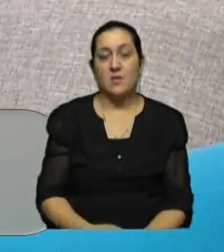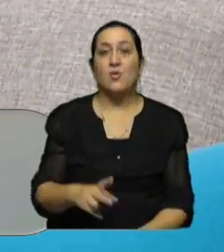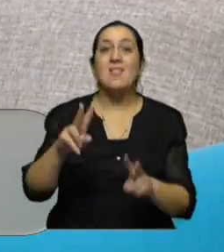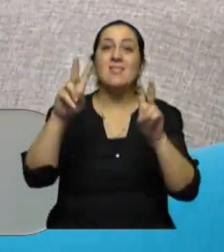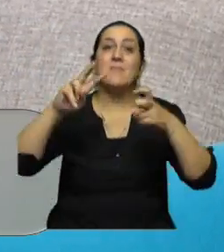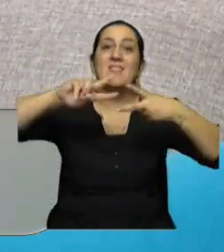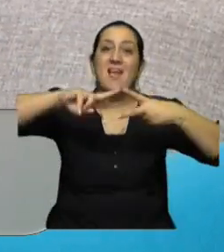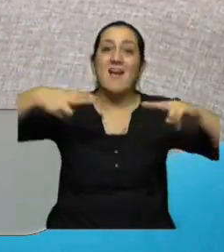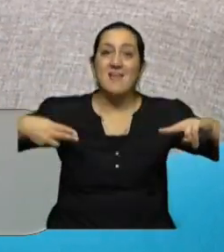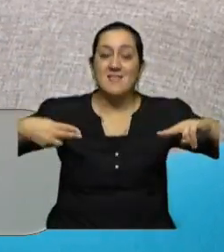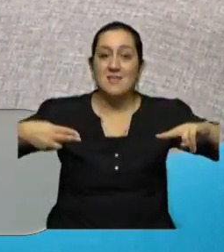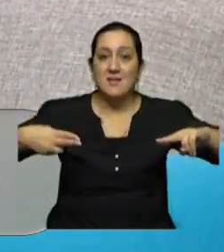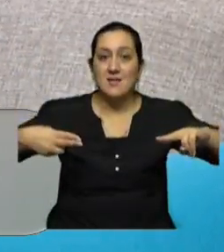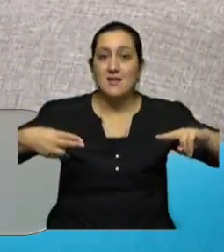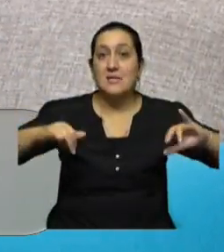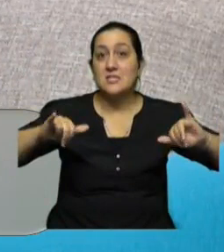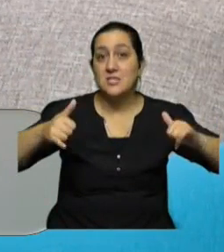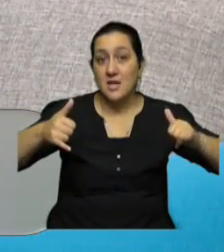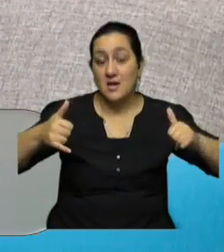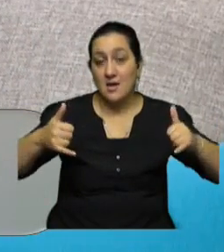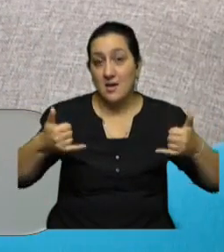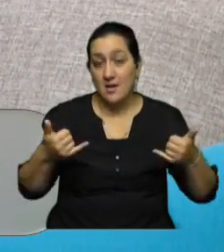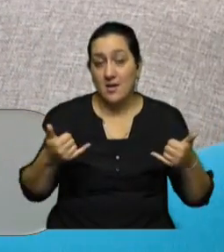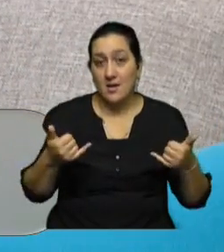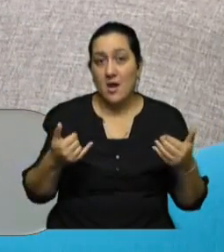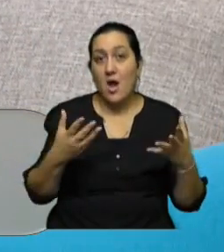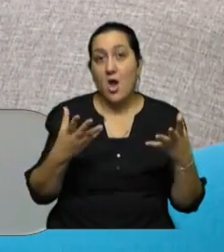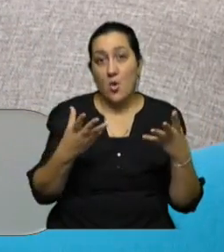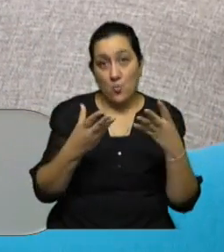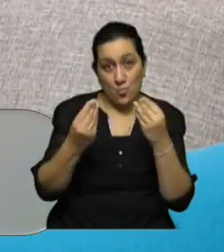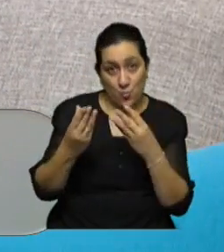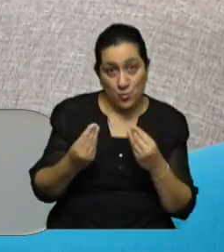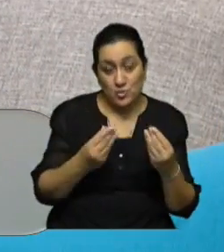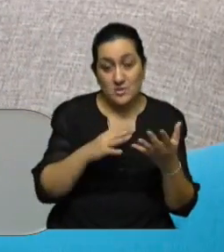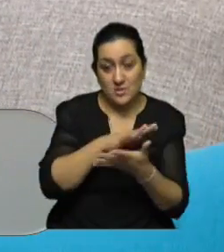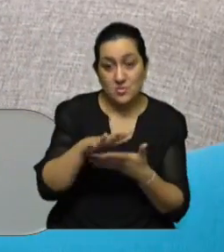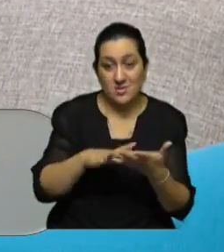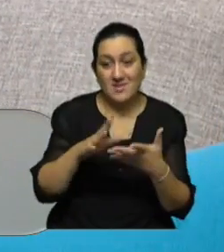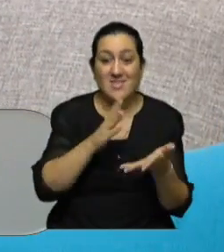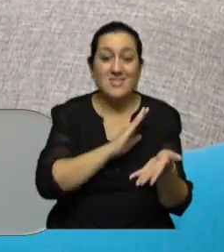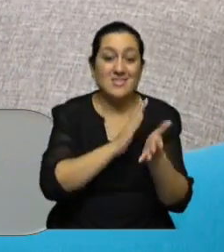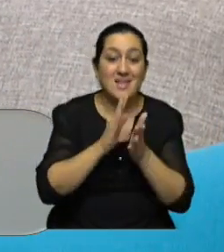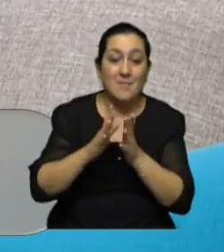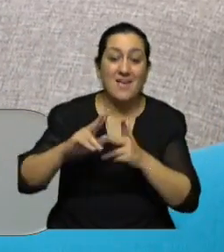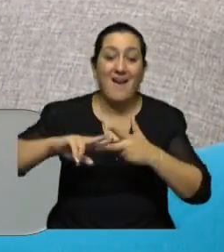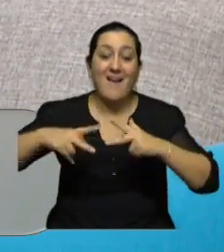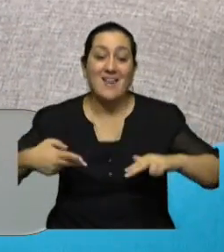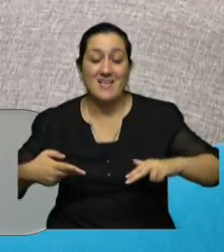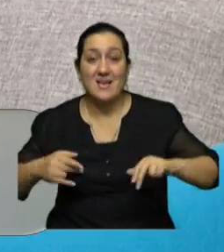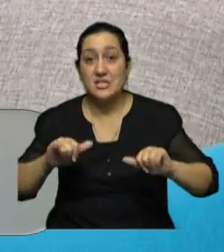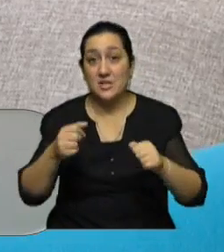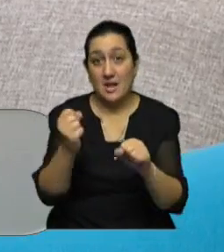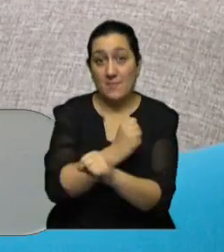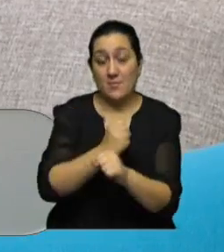genética, ya se han aplicado muchos casos de terapia génica. Hay terapias génicas que ya están aprobadas